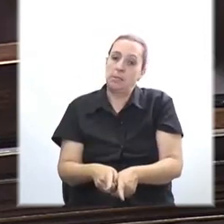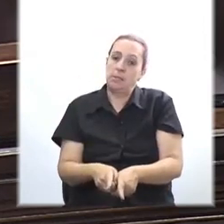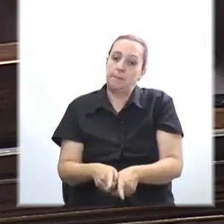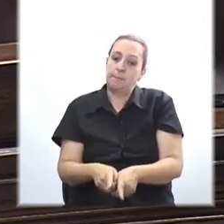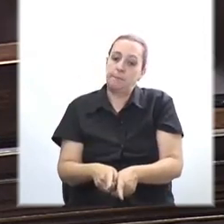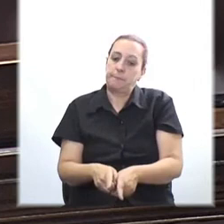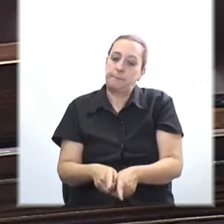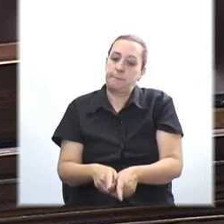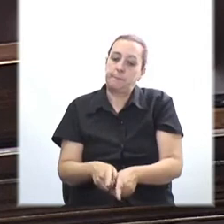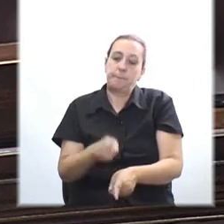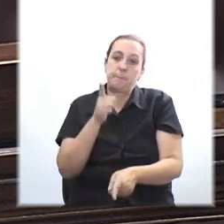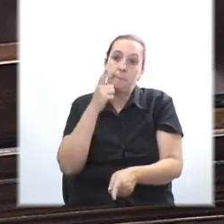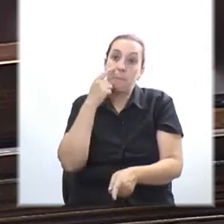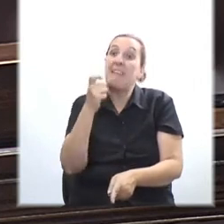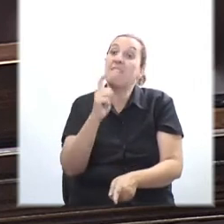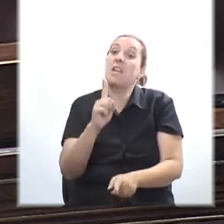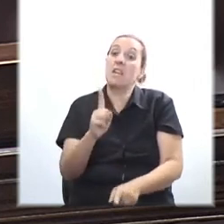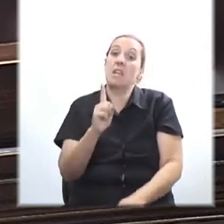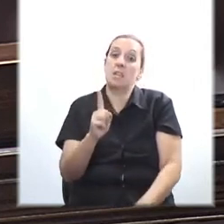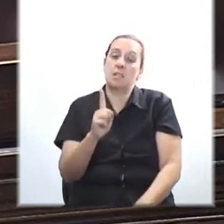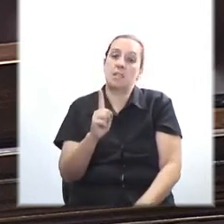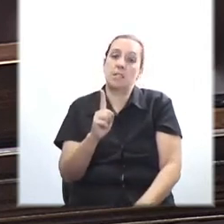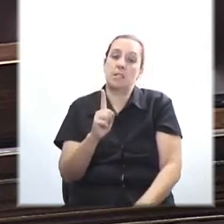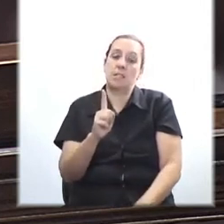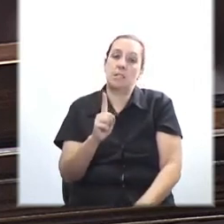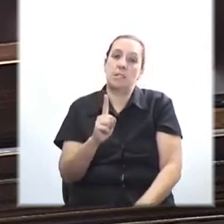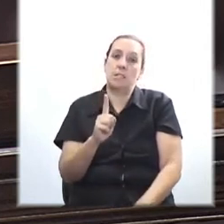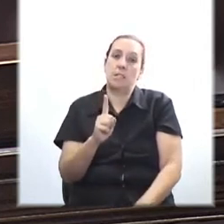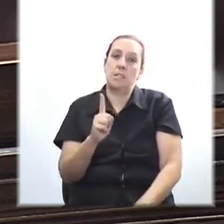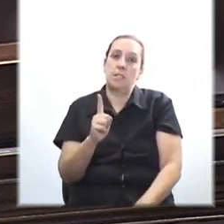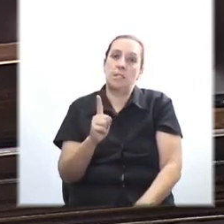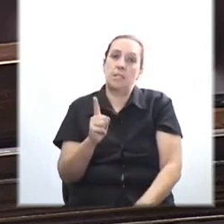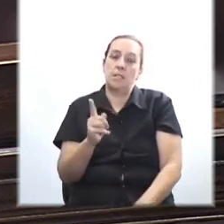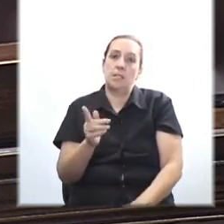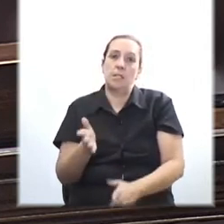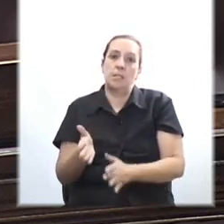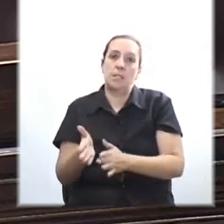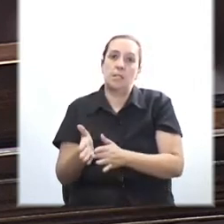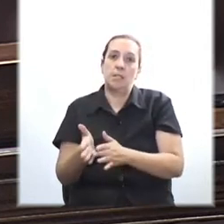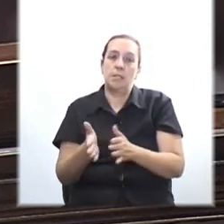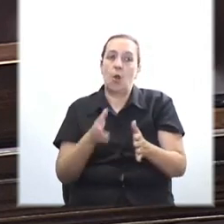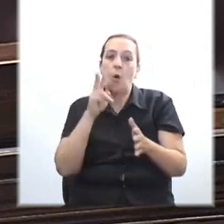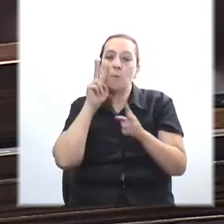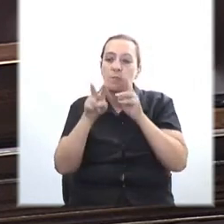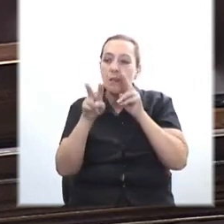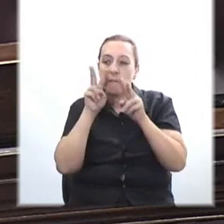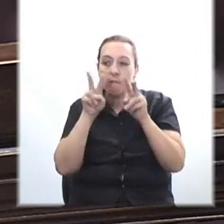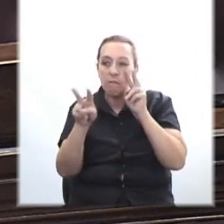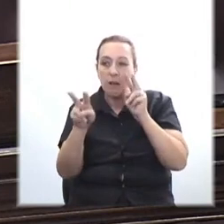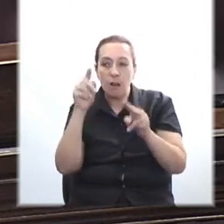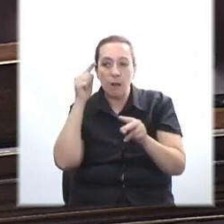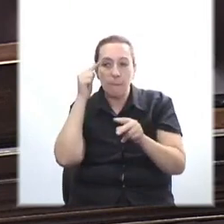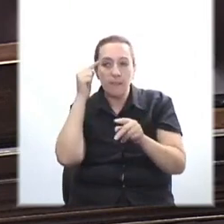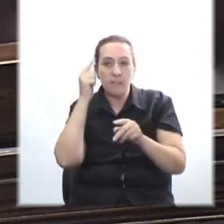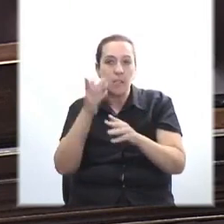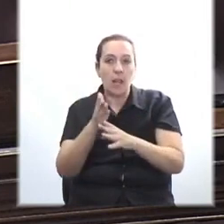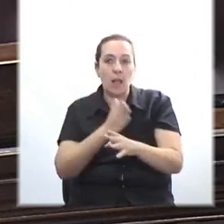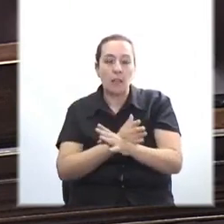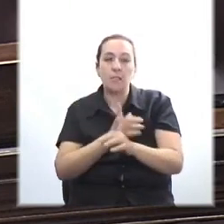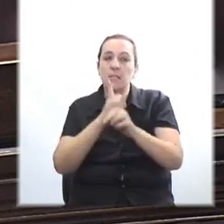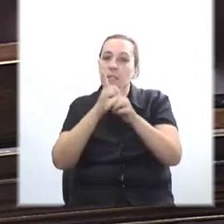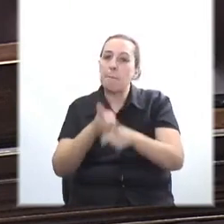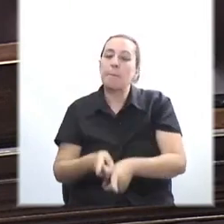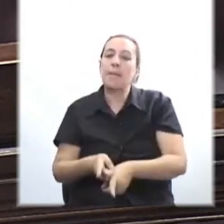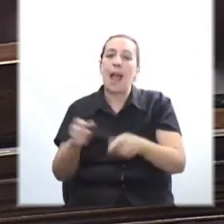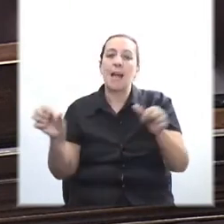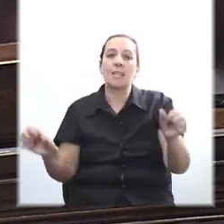que hay que hacer es prevenir, es decir, aparte de la observancia de lo que puede suceder, tomar las